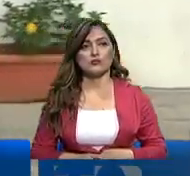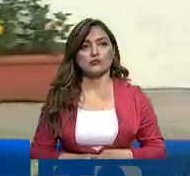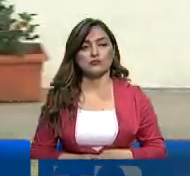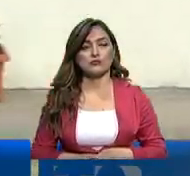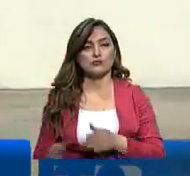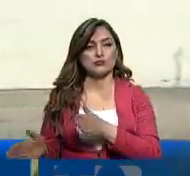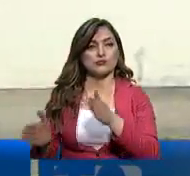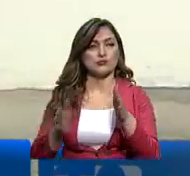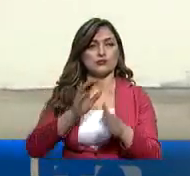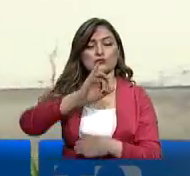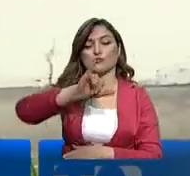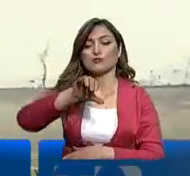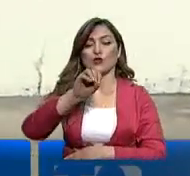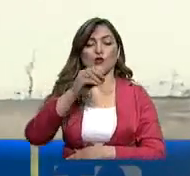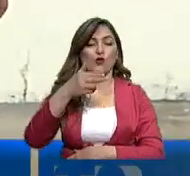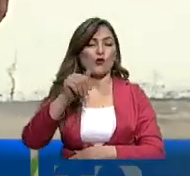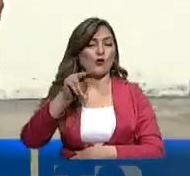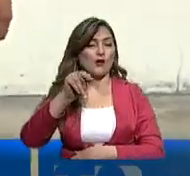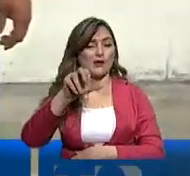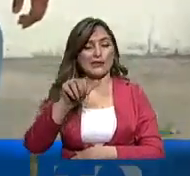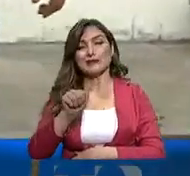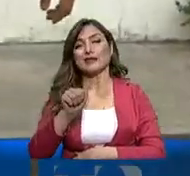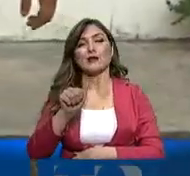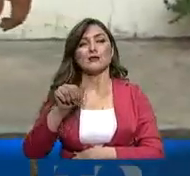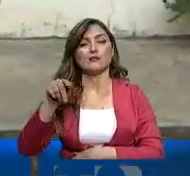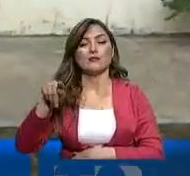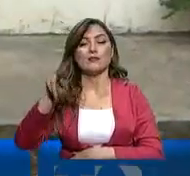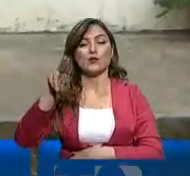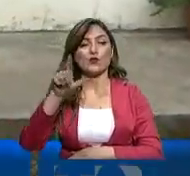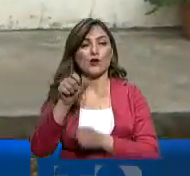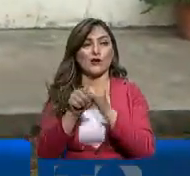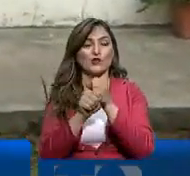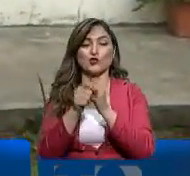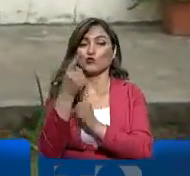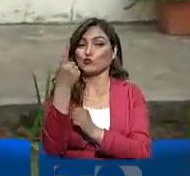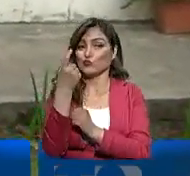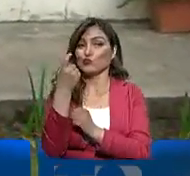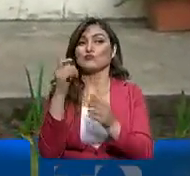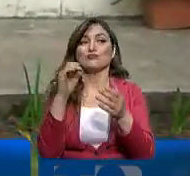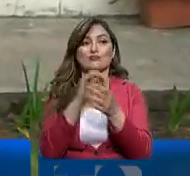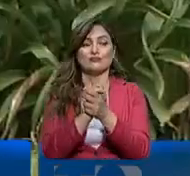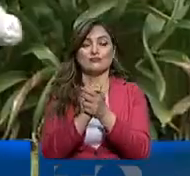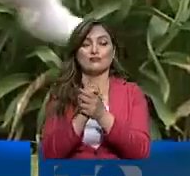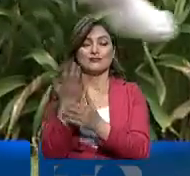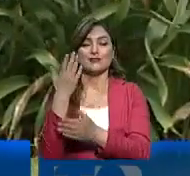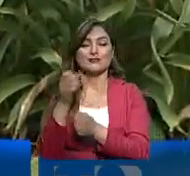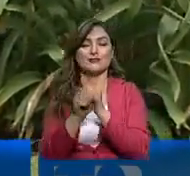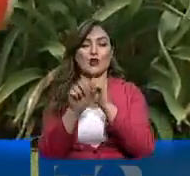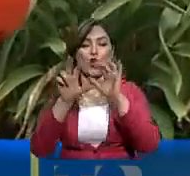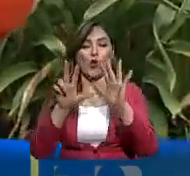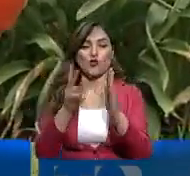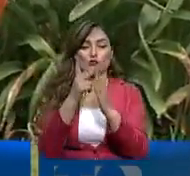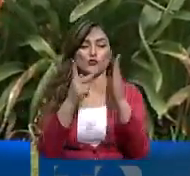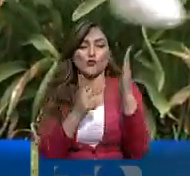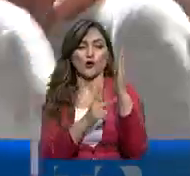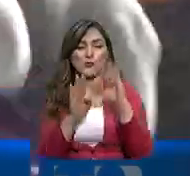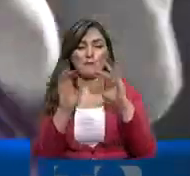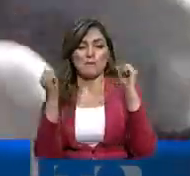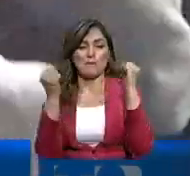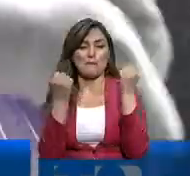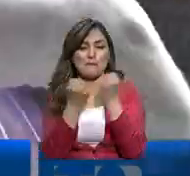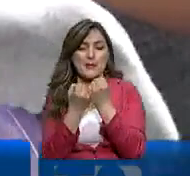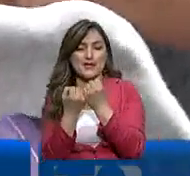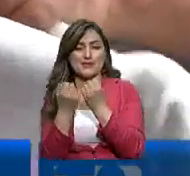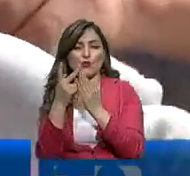john y paul están casados desde hace 11 años hace 8 ingresaron en el programa de adopciones del ministerio de inclusión económica